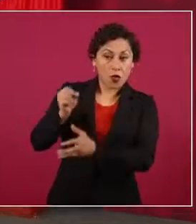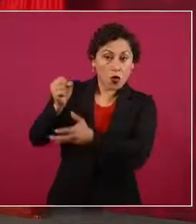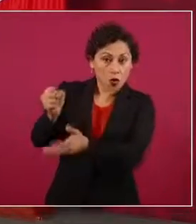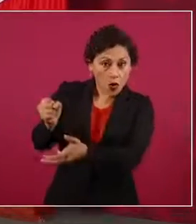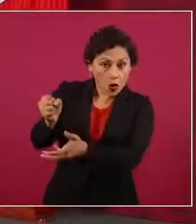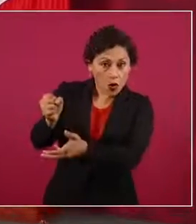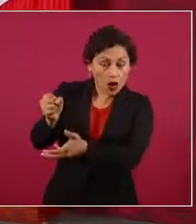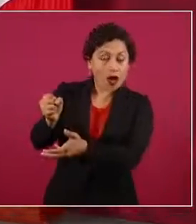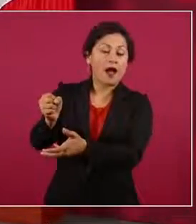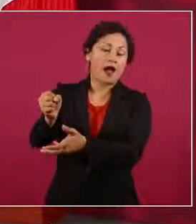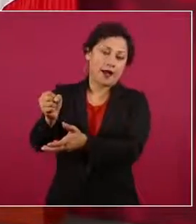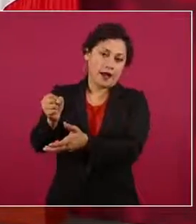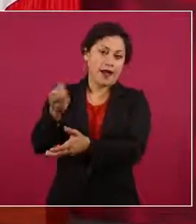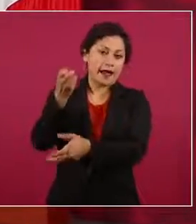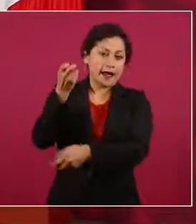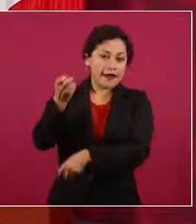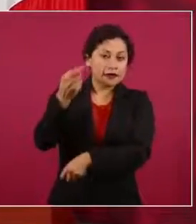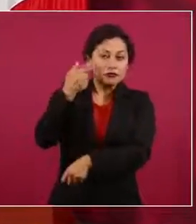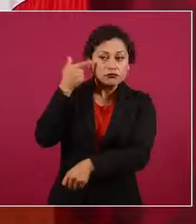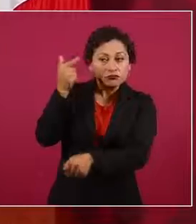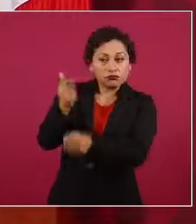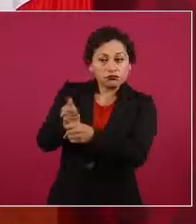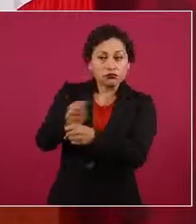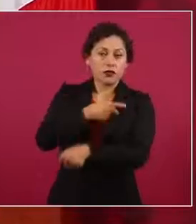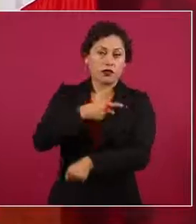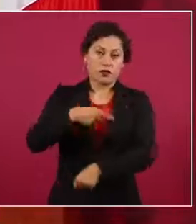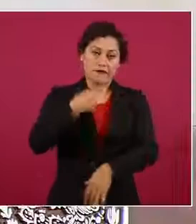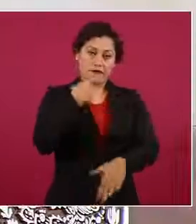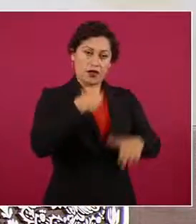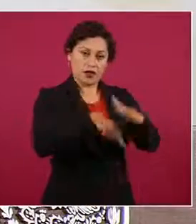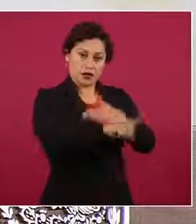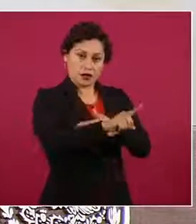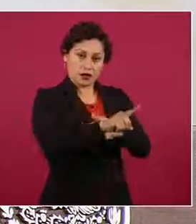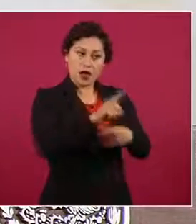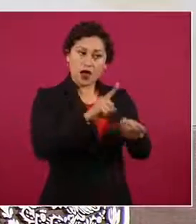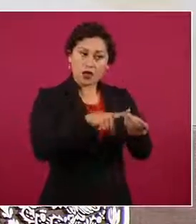Para eso es la Fiscalía